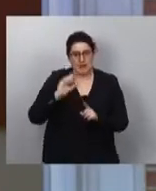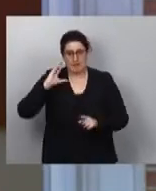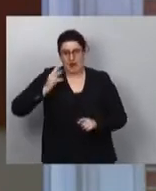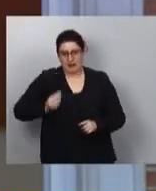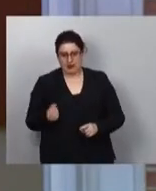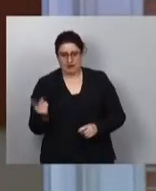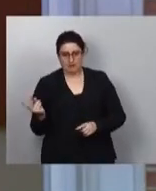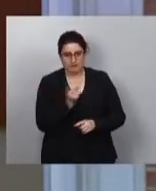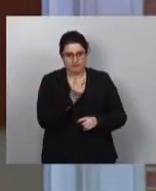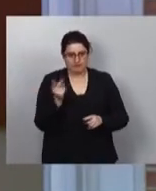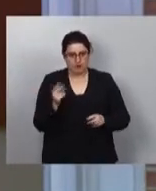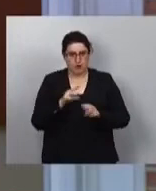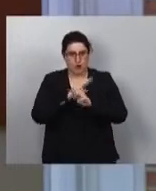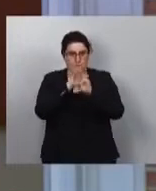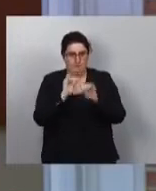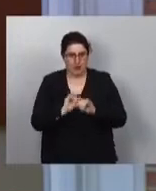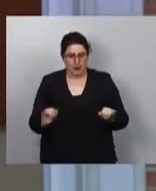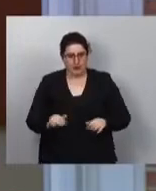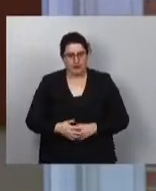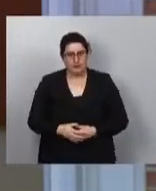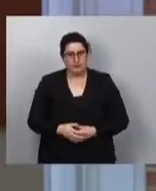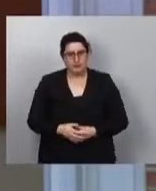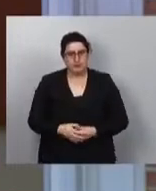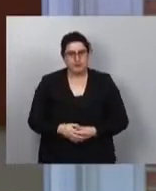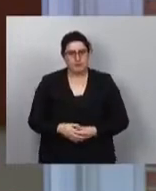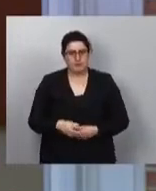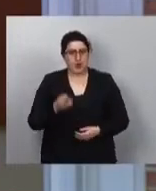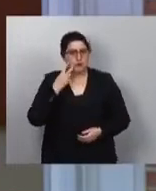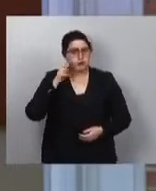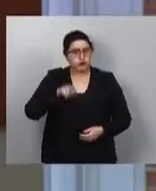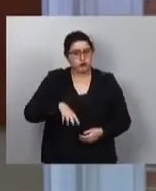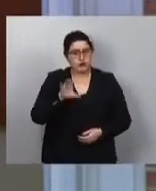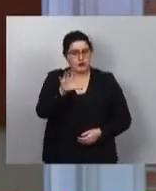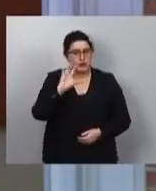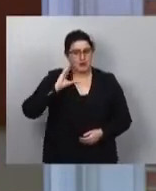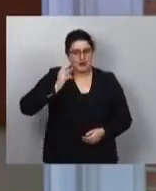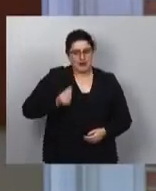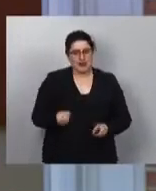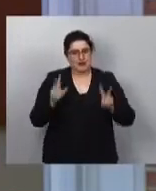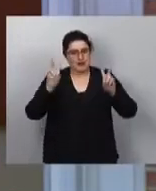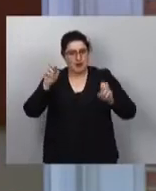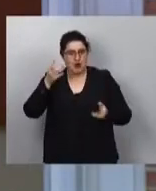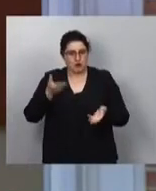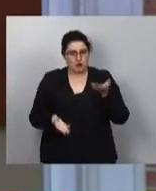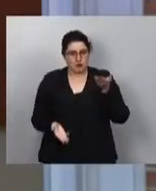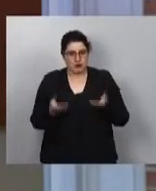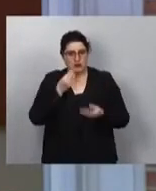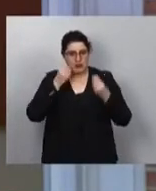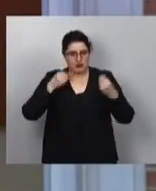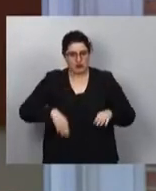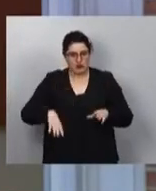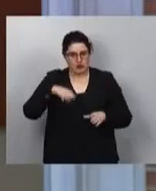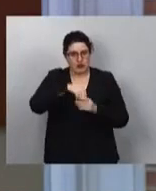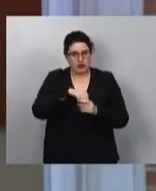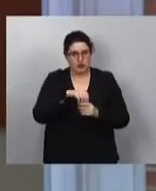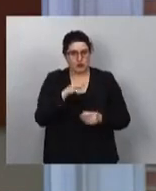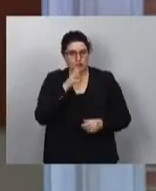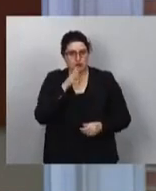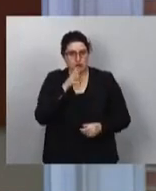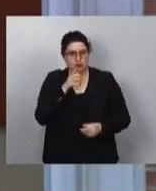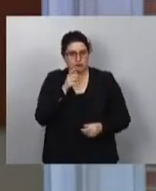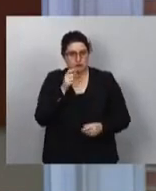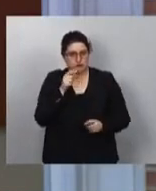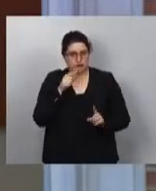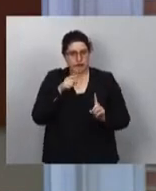plata no tenemos presupuestos generales del estado y por lo por lo tanto no se pueden aprobar nuevas partidas eh yo siempre pongo el ejemplo de